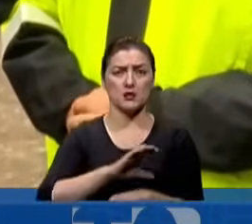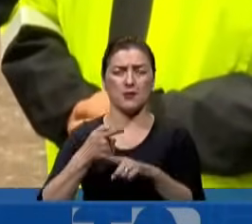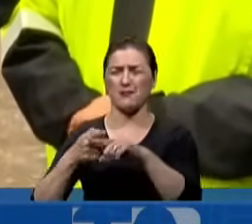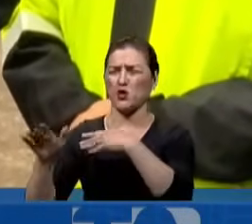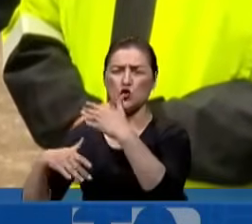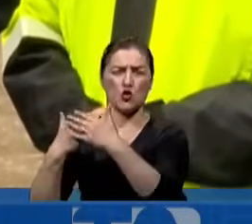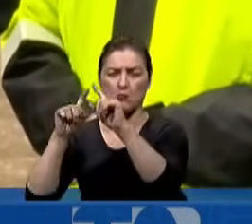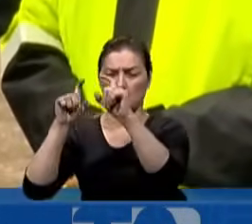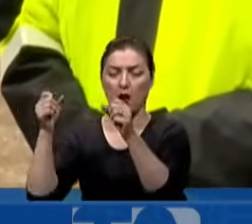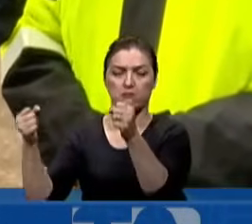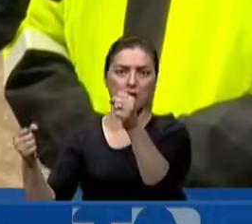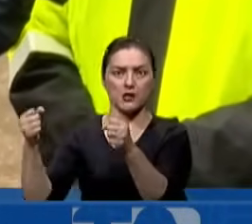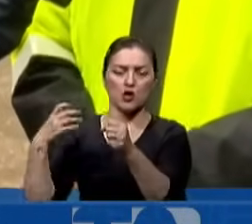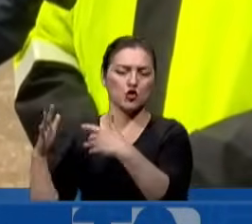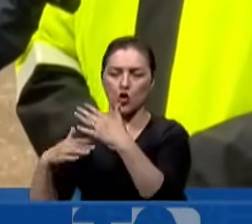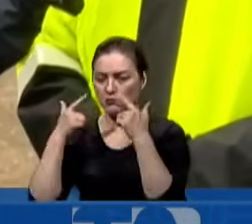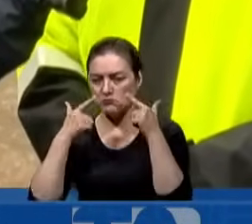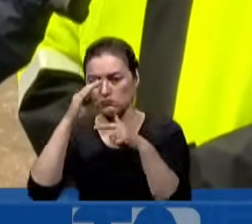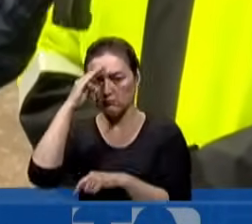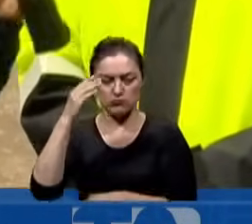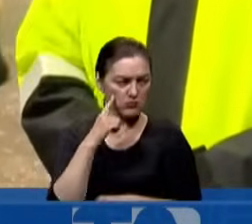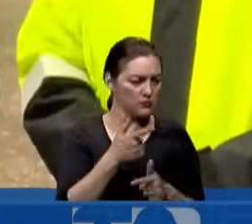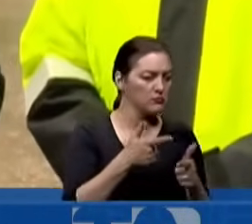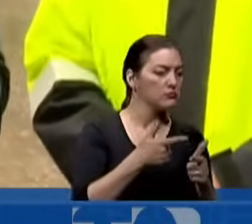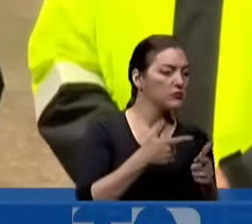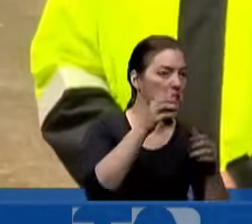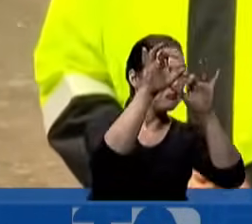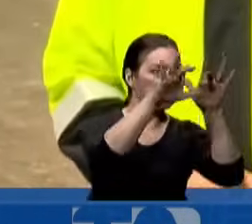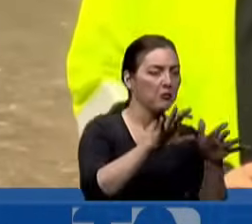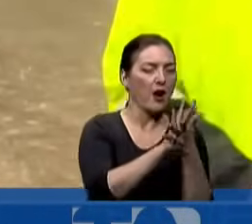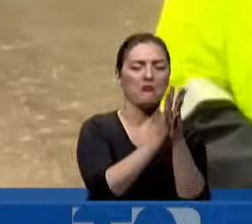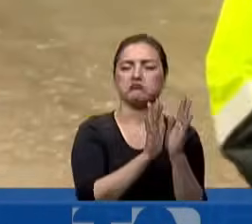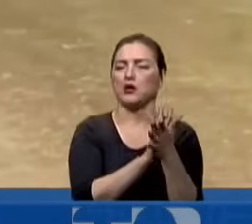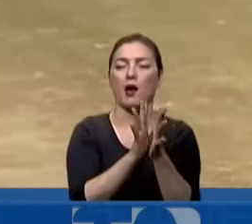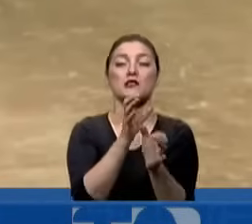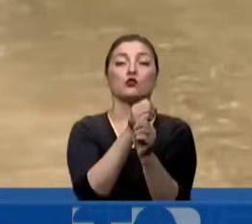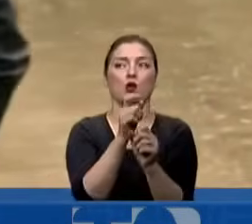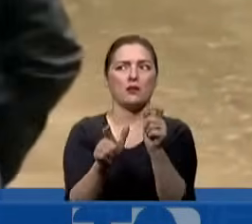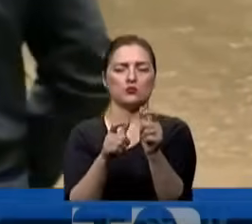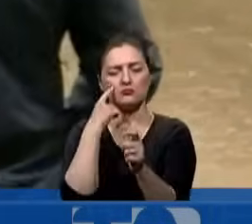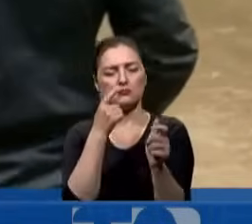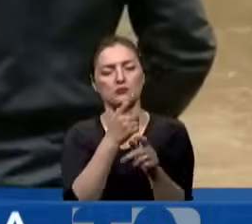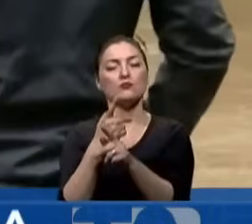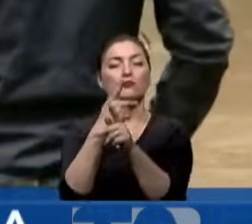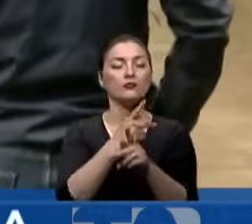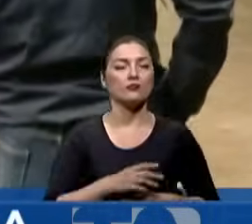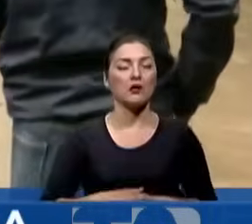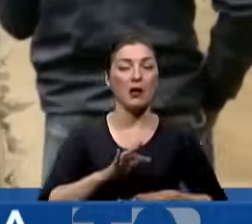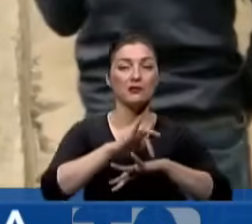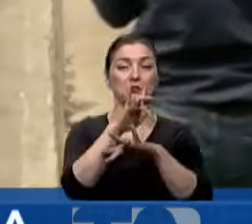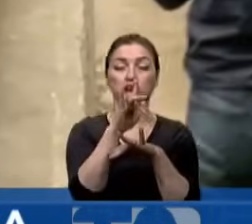sector con el fin de precautelar la seguridad y la integridad de toda la ciudadanía. Afortunadamente, y como les indicamos también más temprano, están